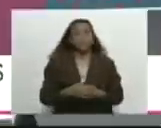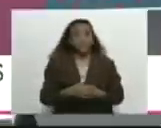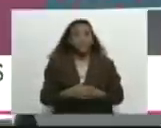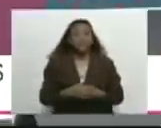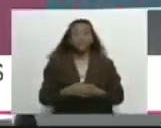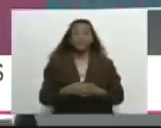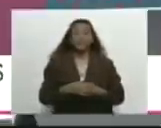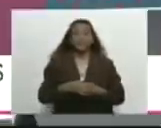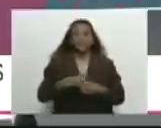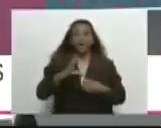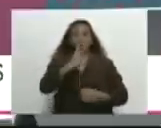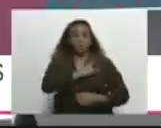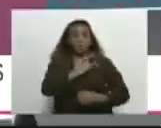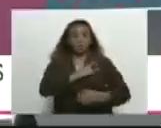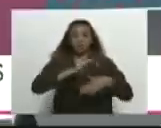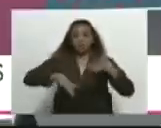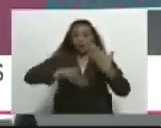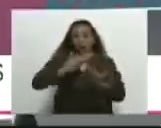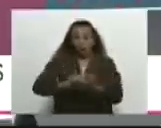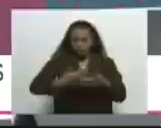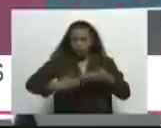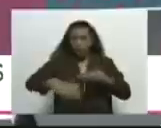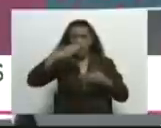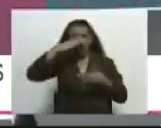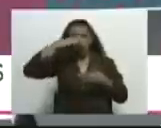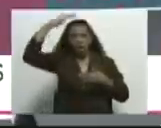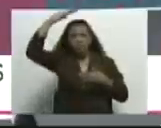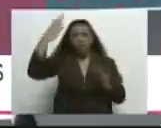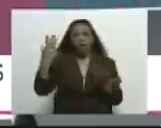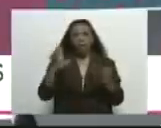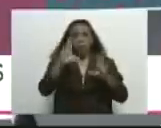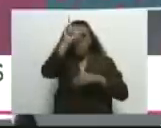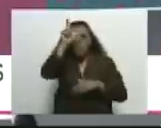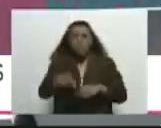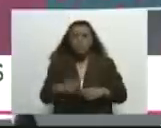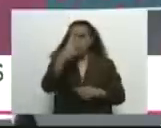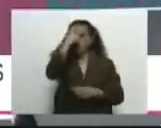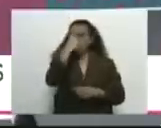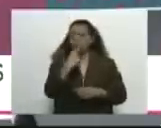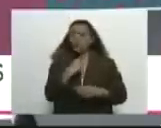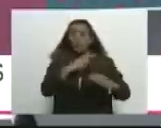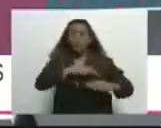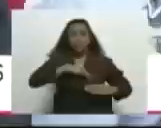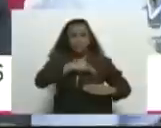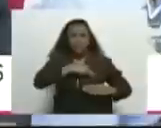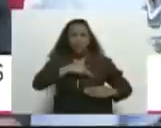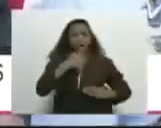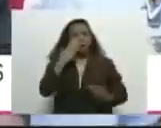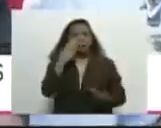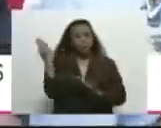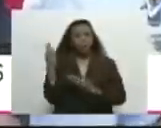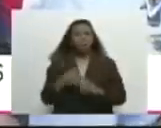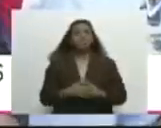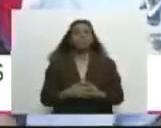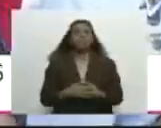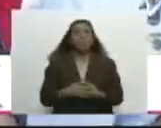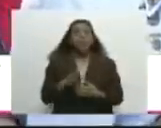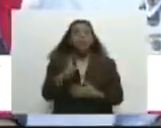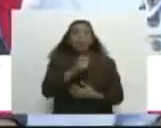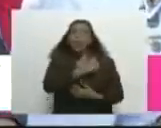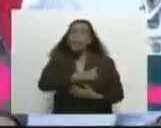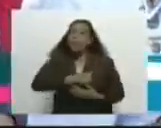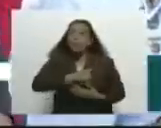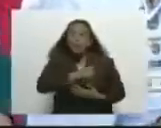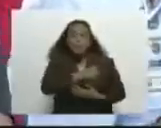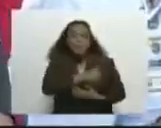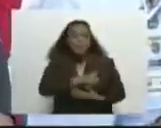carrera intensa, como hombre de moral y de luces. Por favor, padrino. Lamentablemente, mi